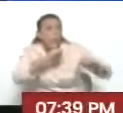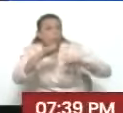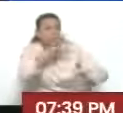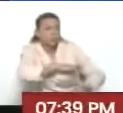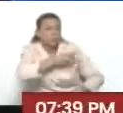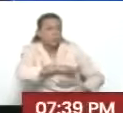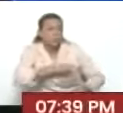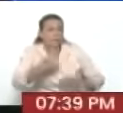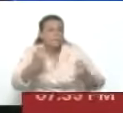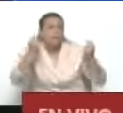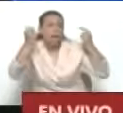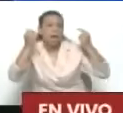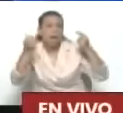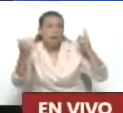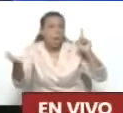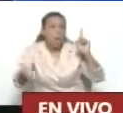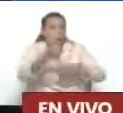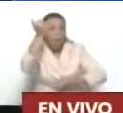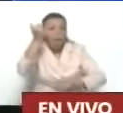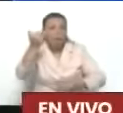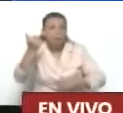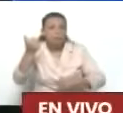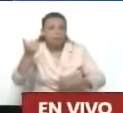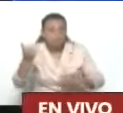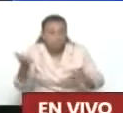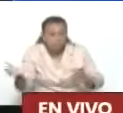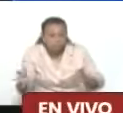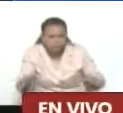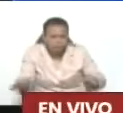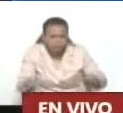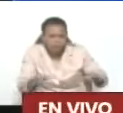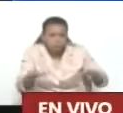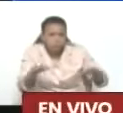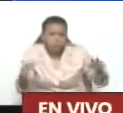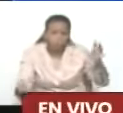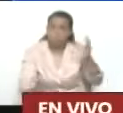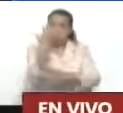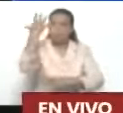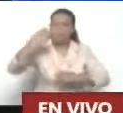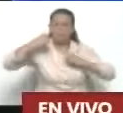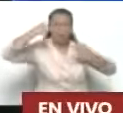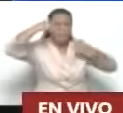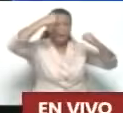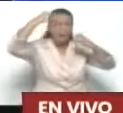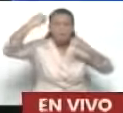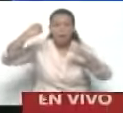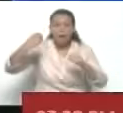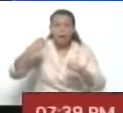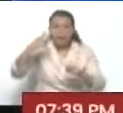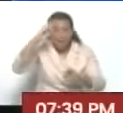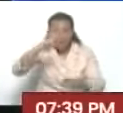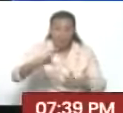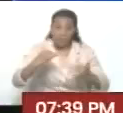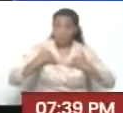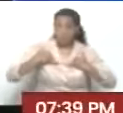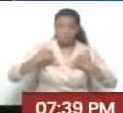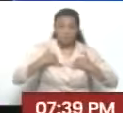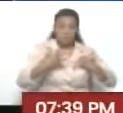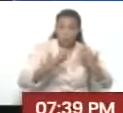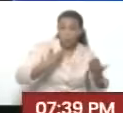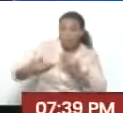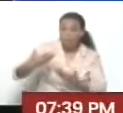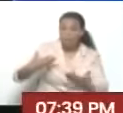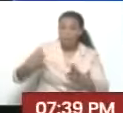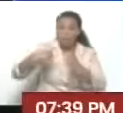social logra crecer, desarrollarse, consolidarse, respetando sus reglas de juego, su